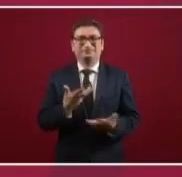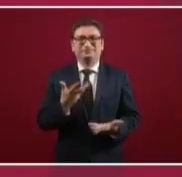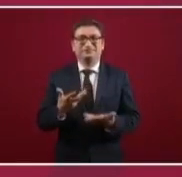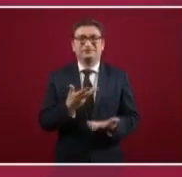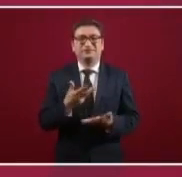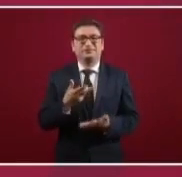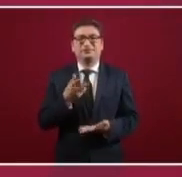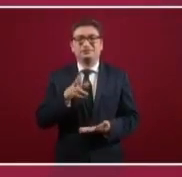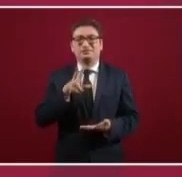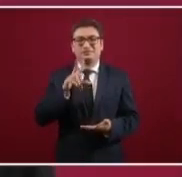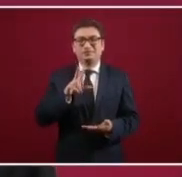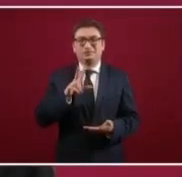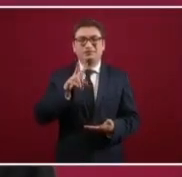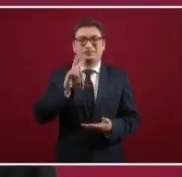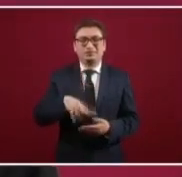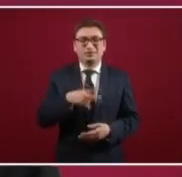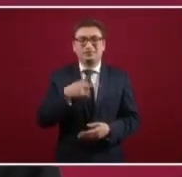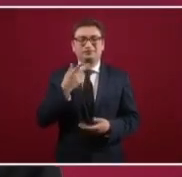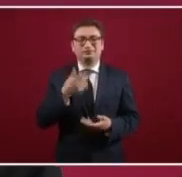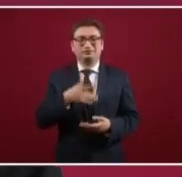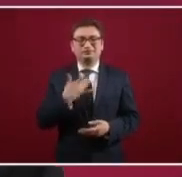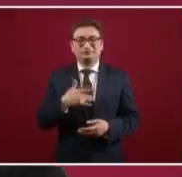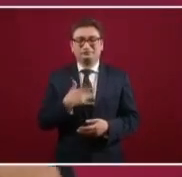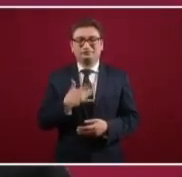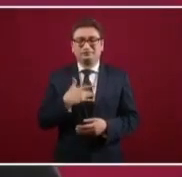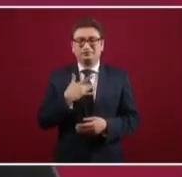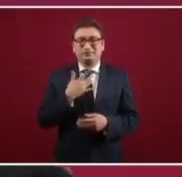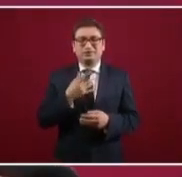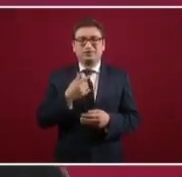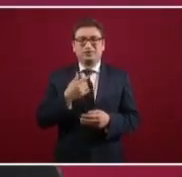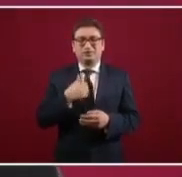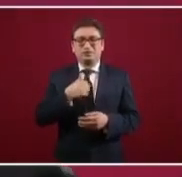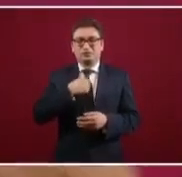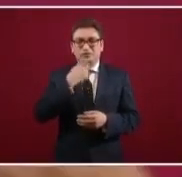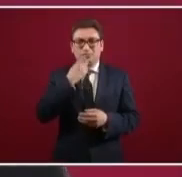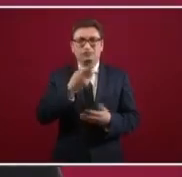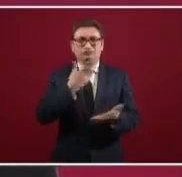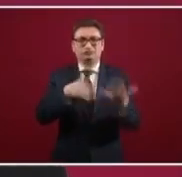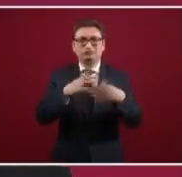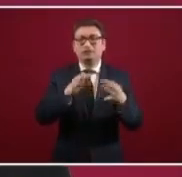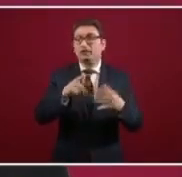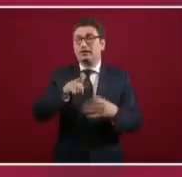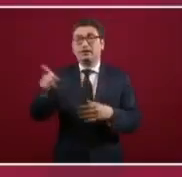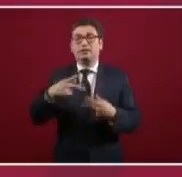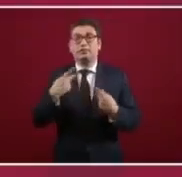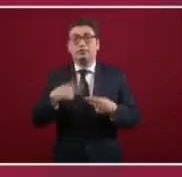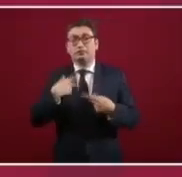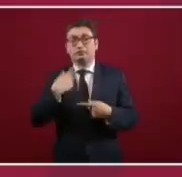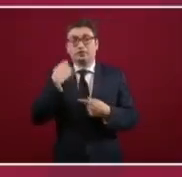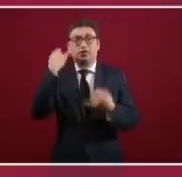no son palabras ya no hay ciudadanos imaginarios